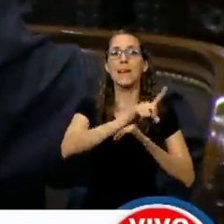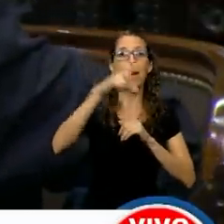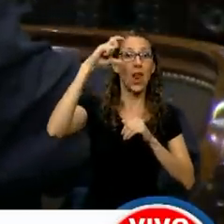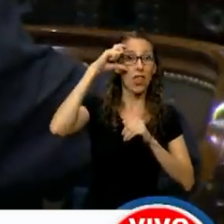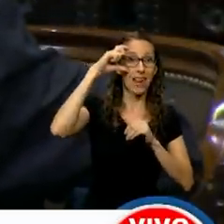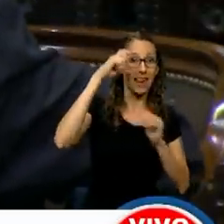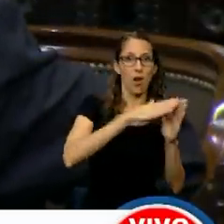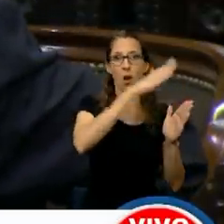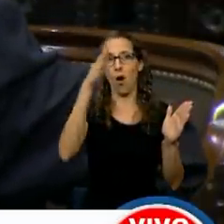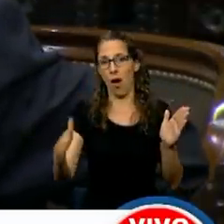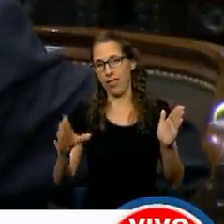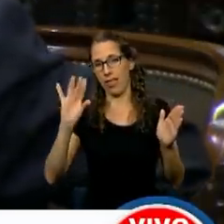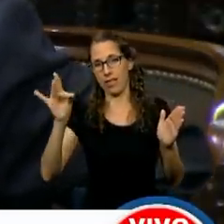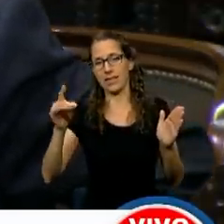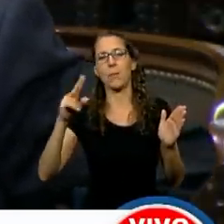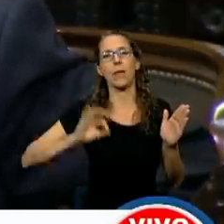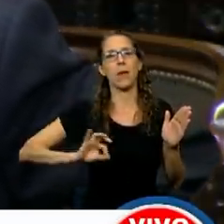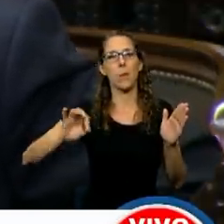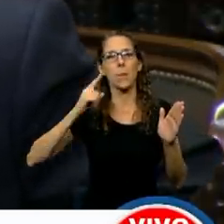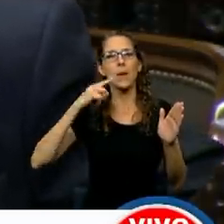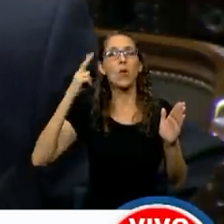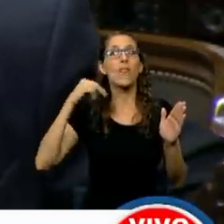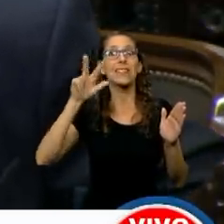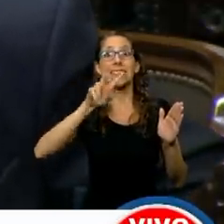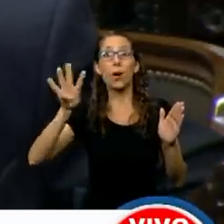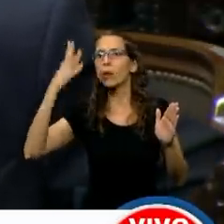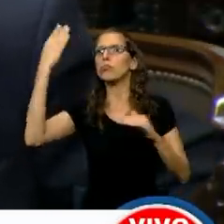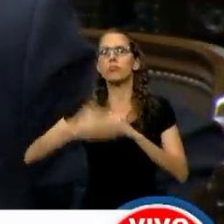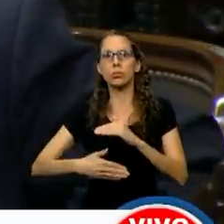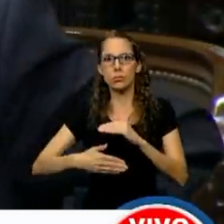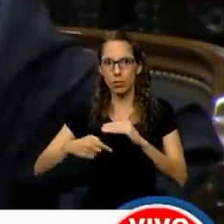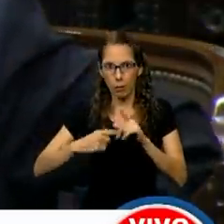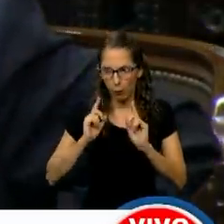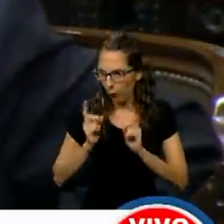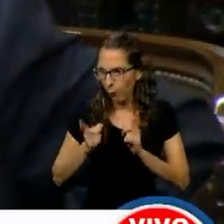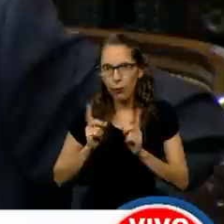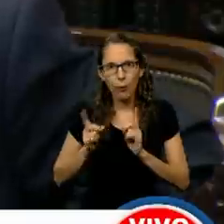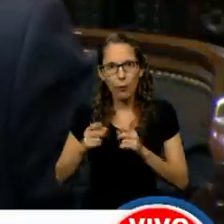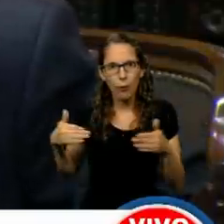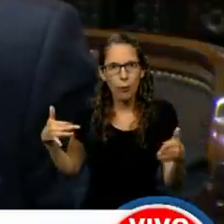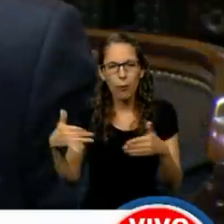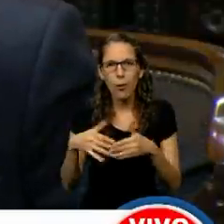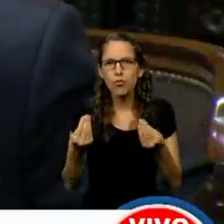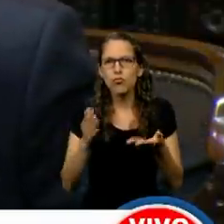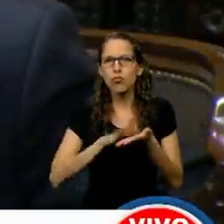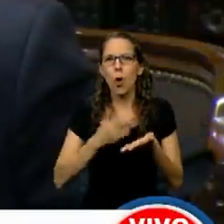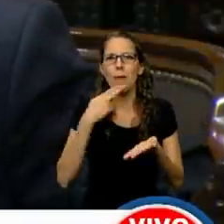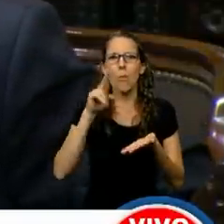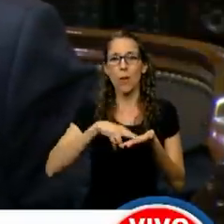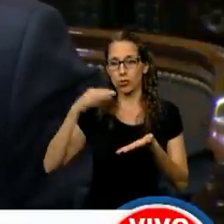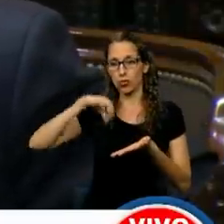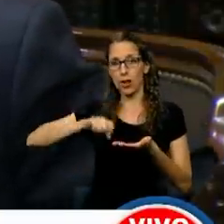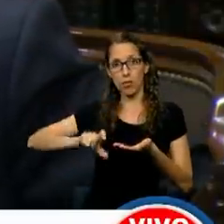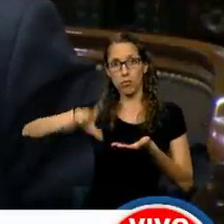hasta el 31 de diciembre del año 34 hoy sigue pasaron 90 años en la ley de impuesto a la ganancia cuando la emergencia el